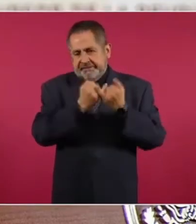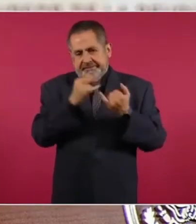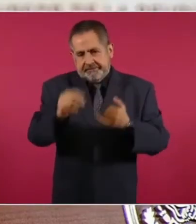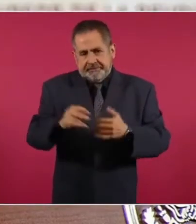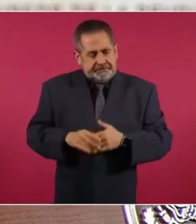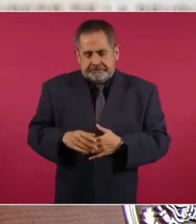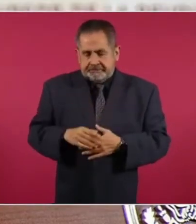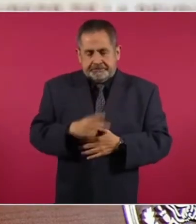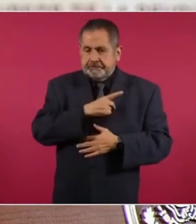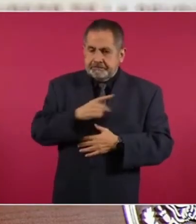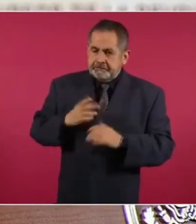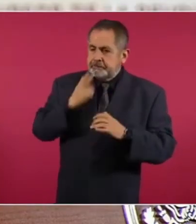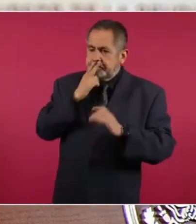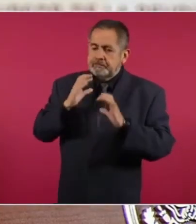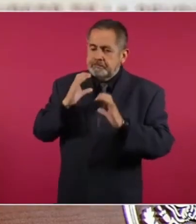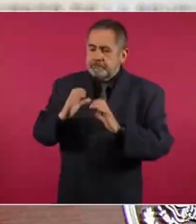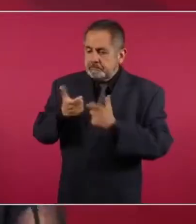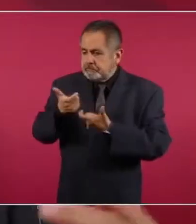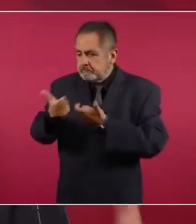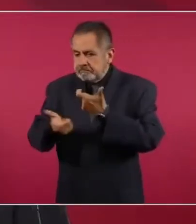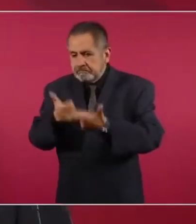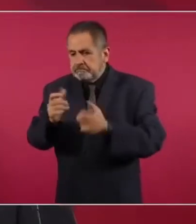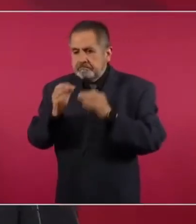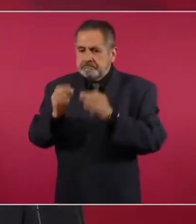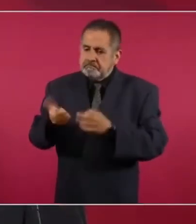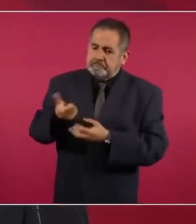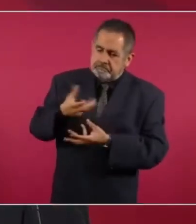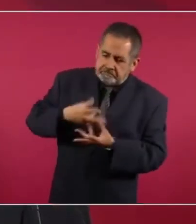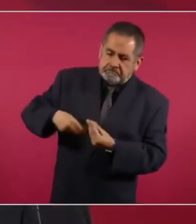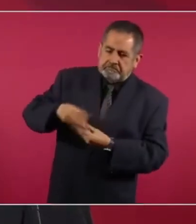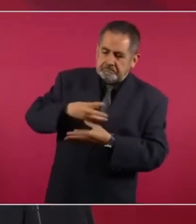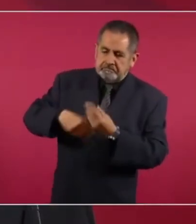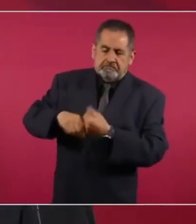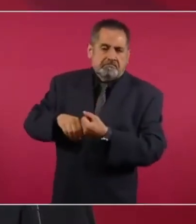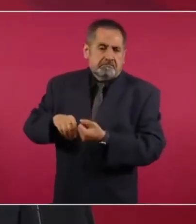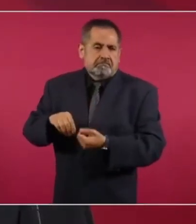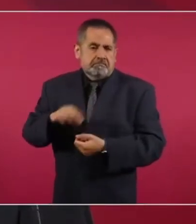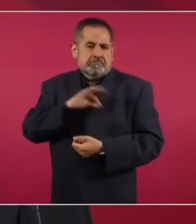Tenemos que cuidar de que sean rentables,